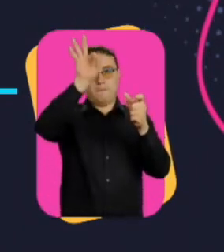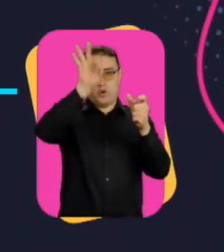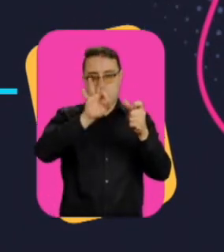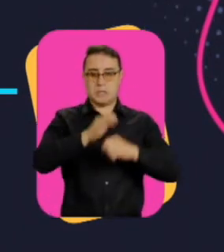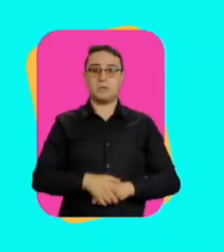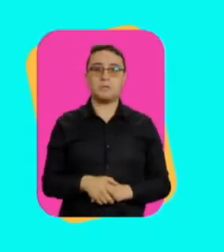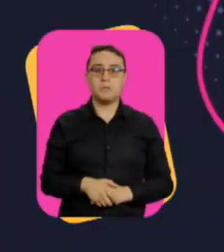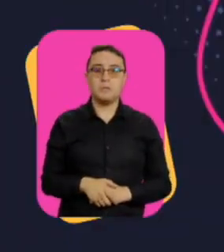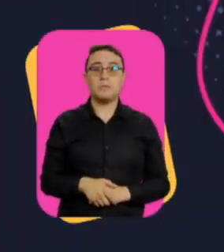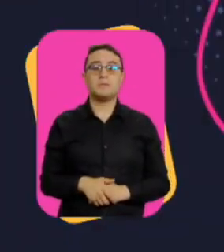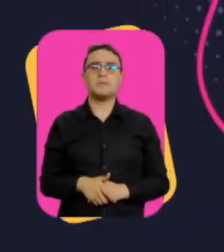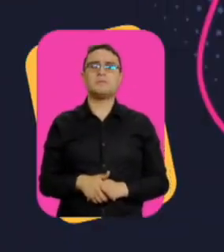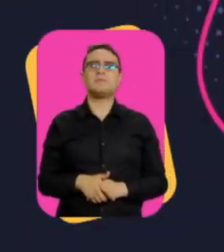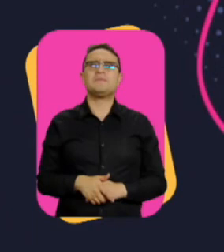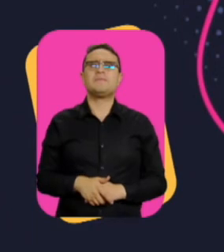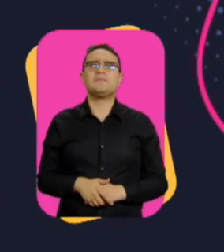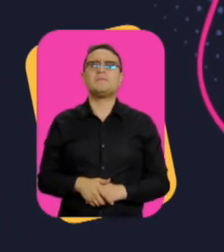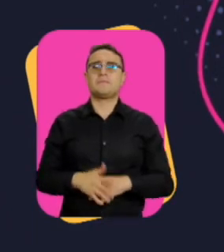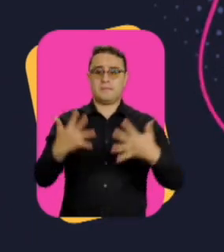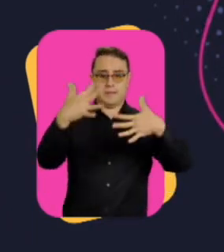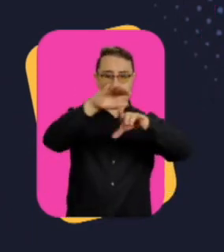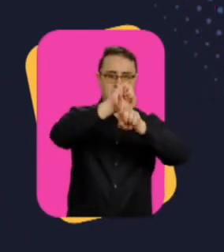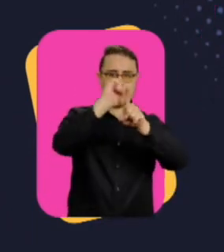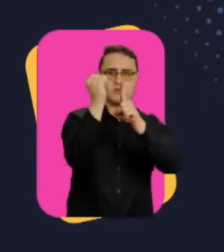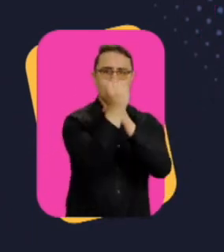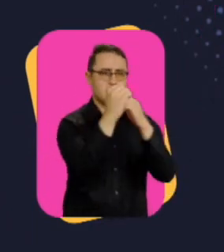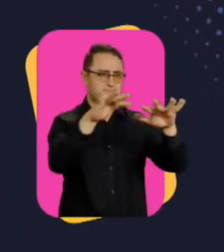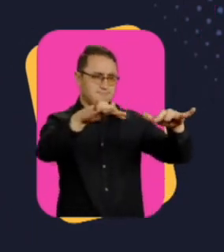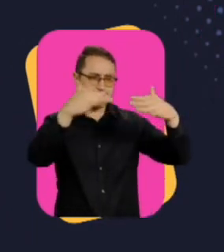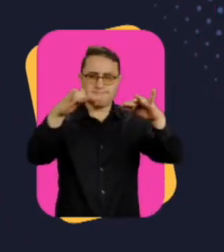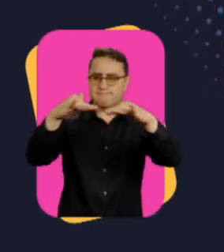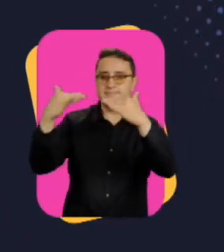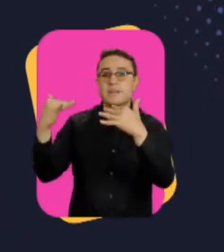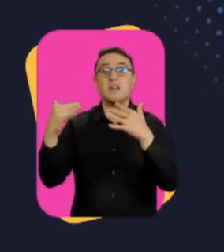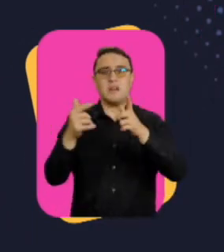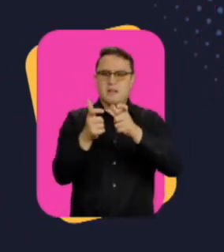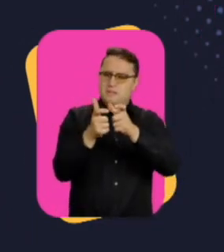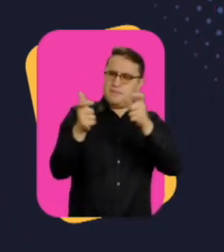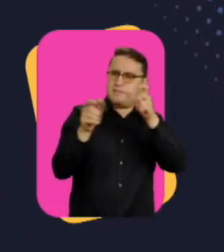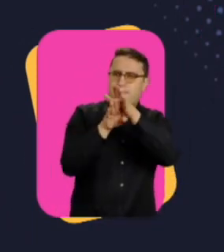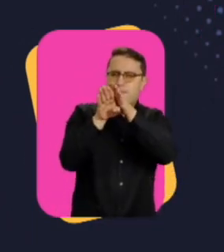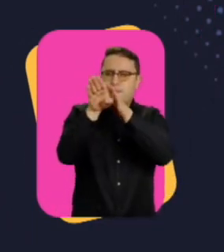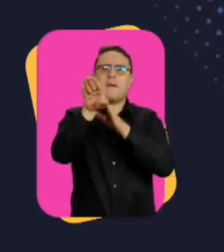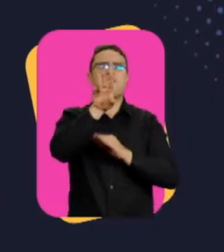restante. En redes sociales se evidencia un crecimiento del